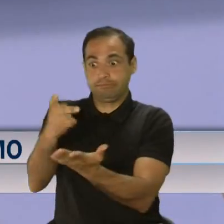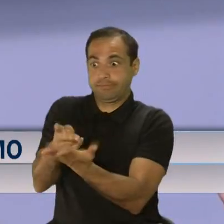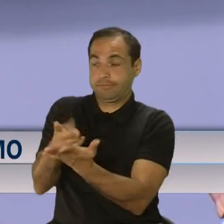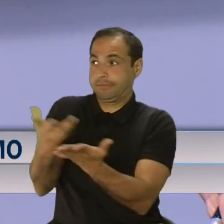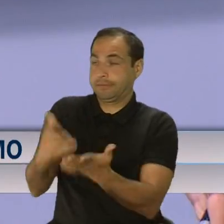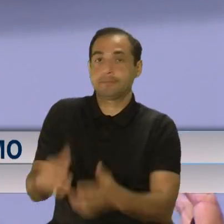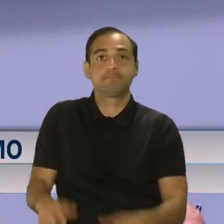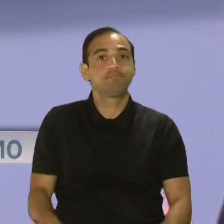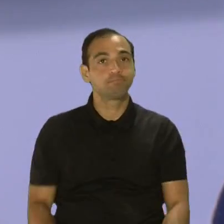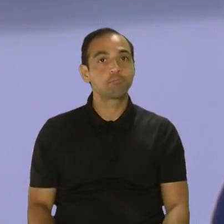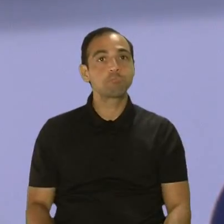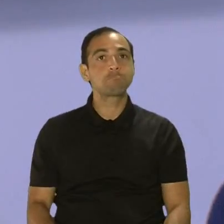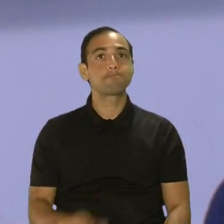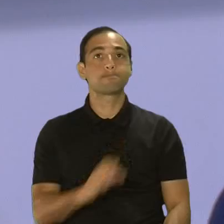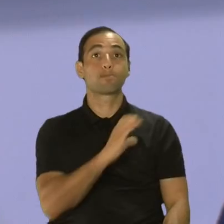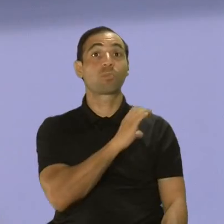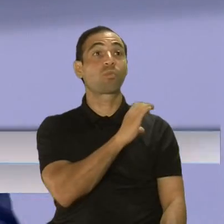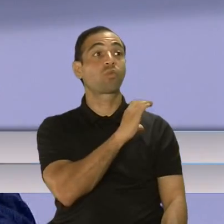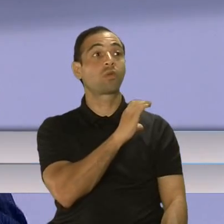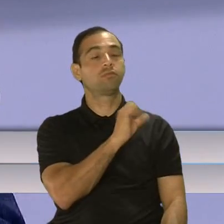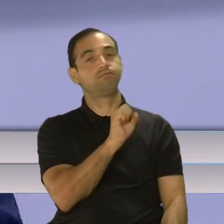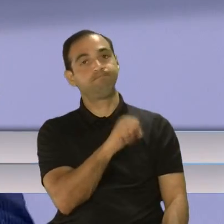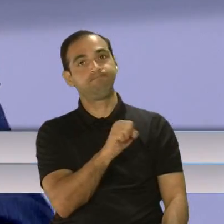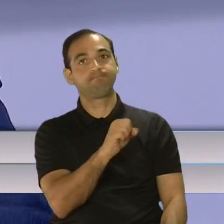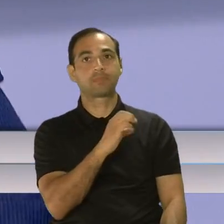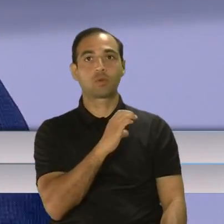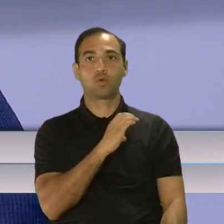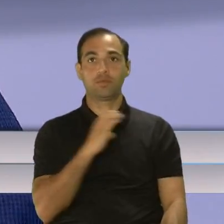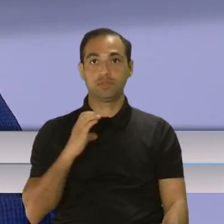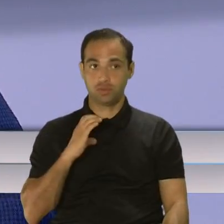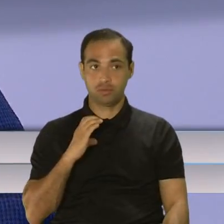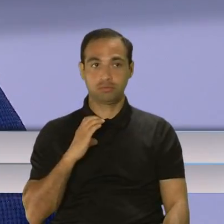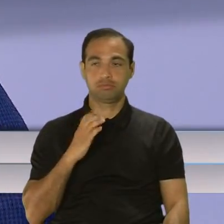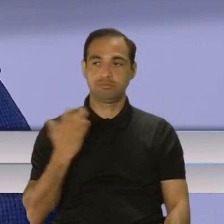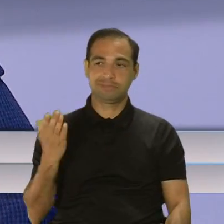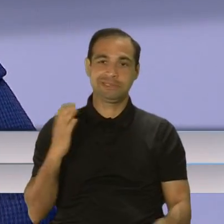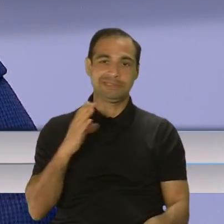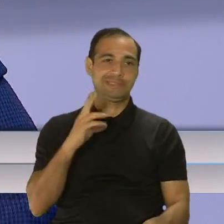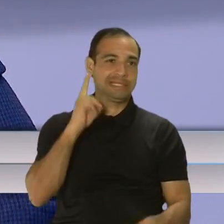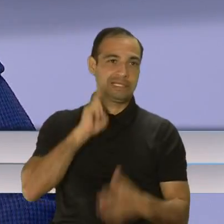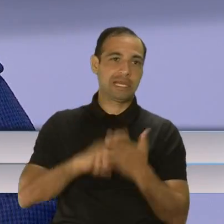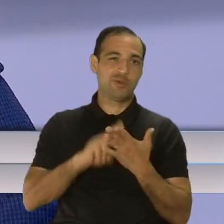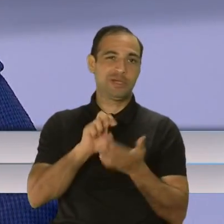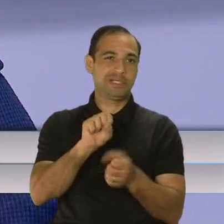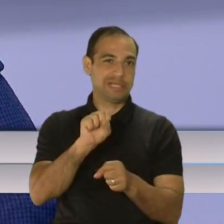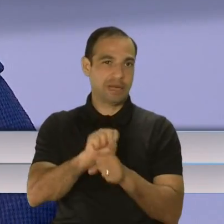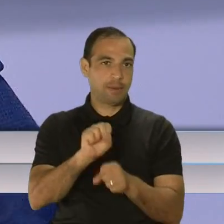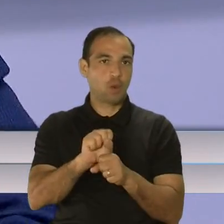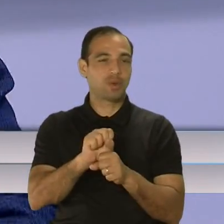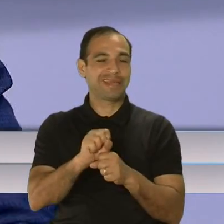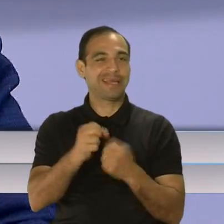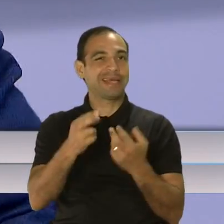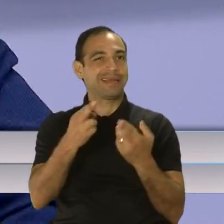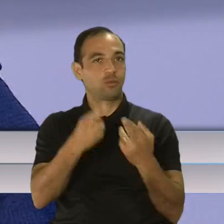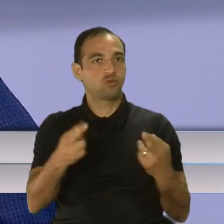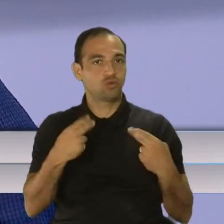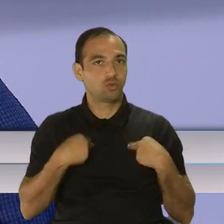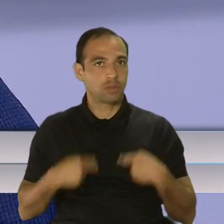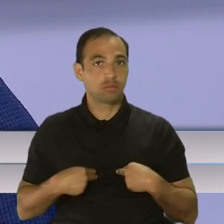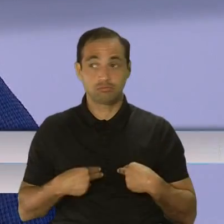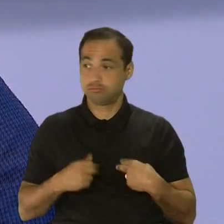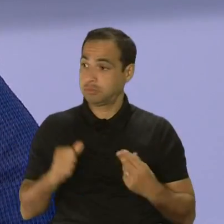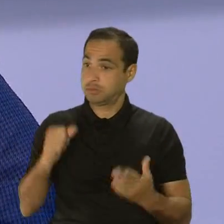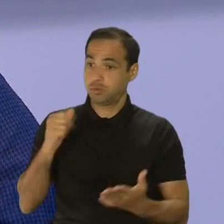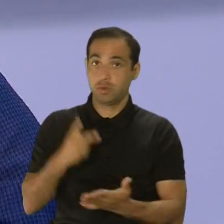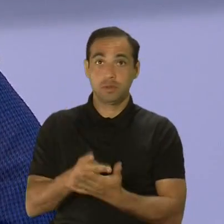La comisión del secretario del Trabajo y Recursos Humanos pues recomendó su aprobación. Inclusive la decisión